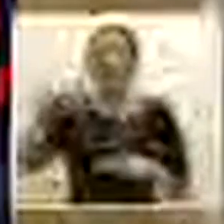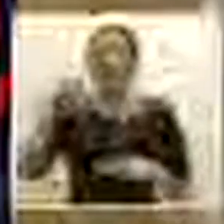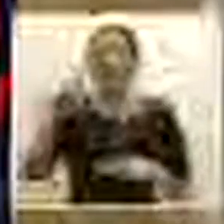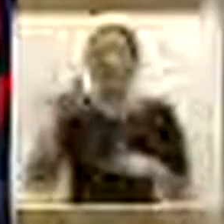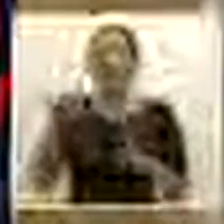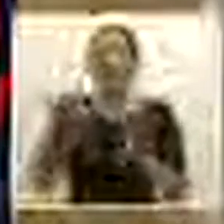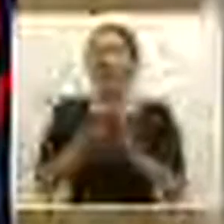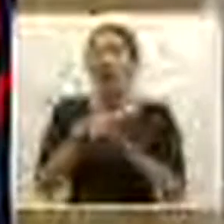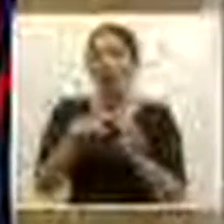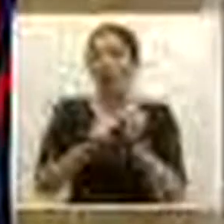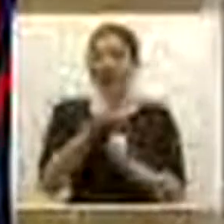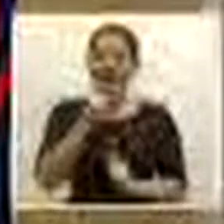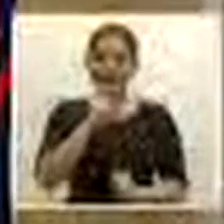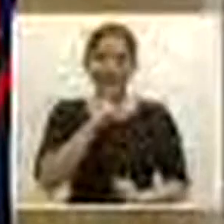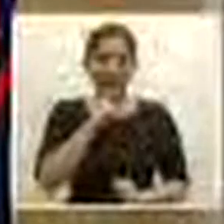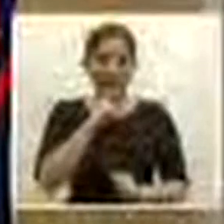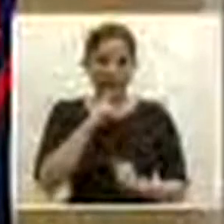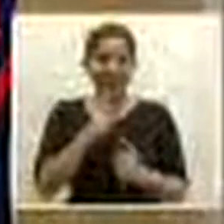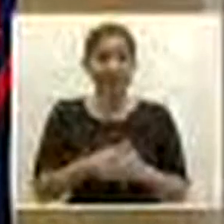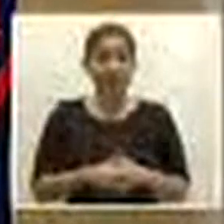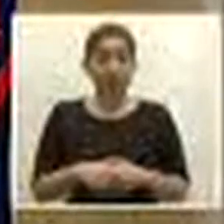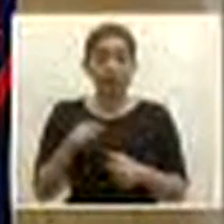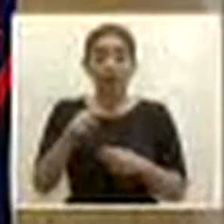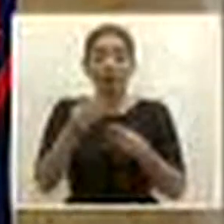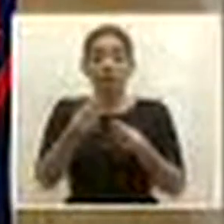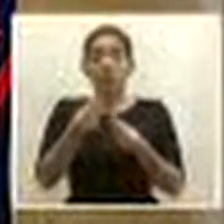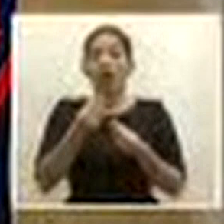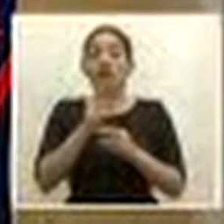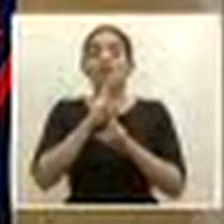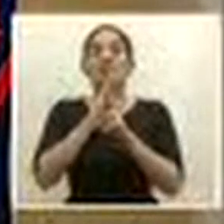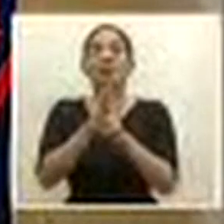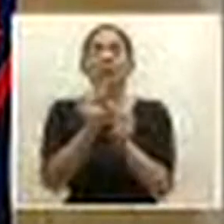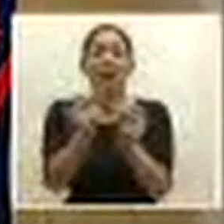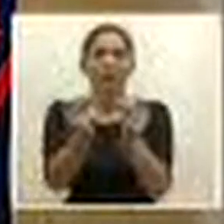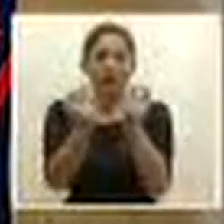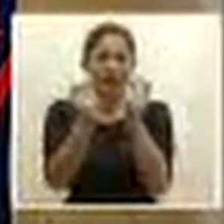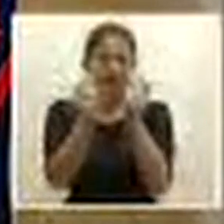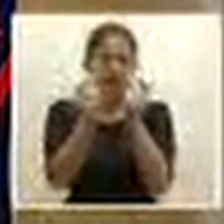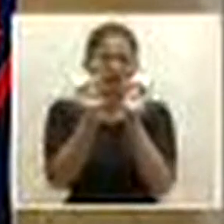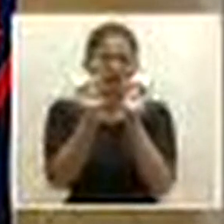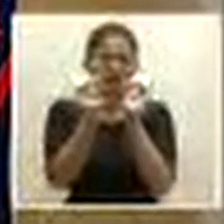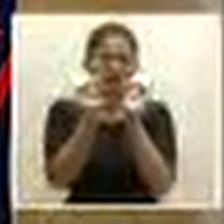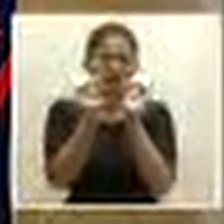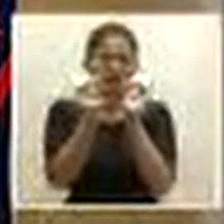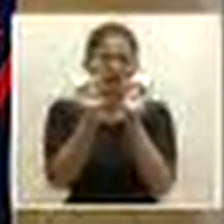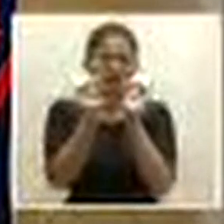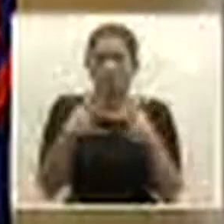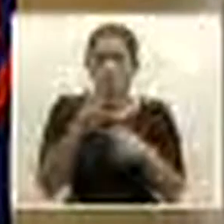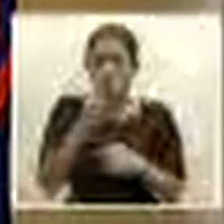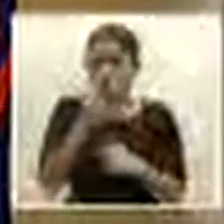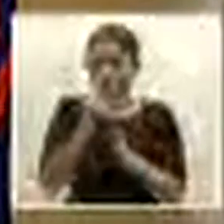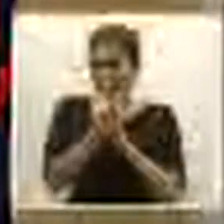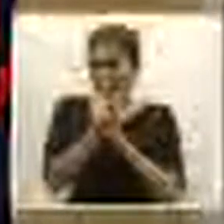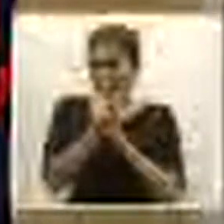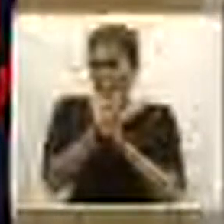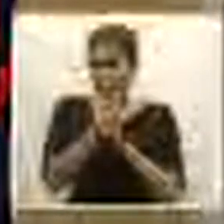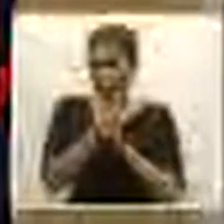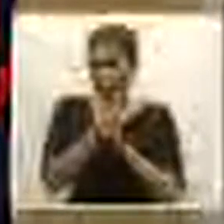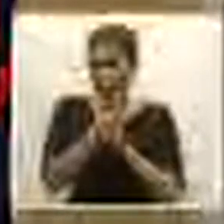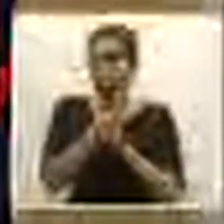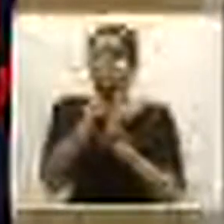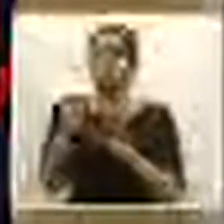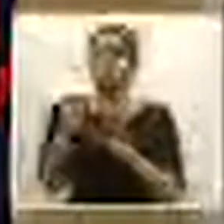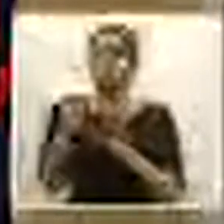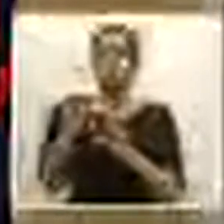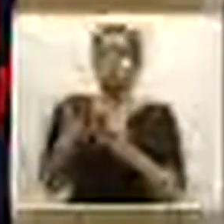PCR cerrado, que dan una respuesta inmediata siendo más o menos 45 minutos en el